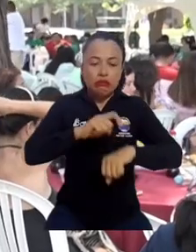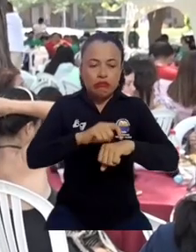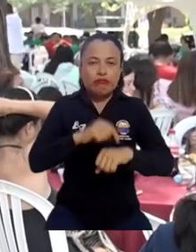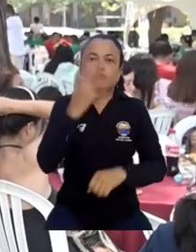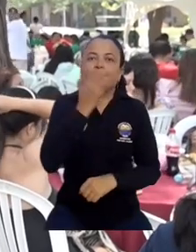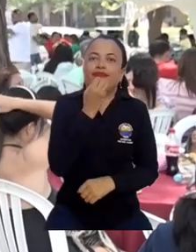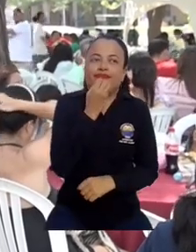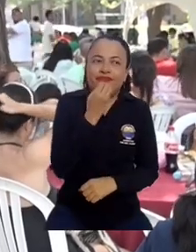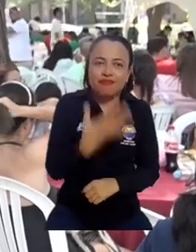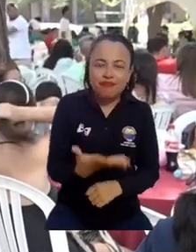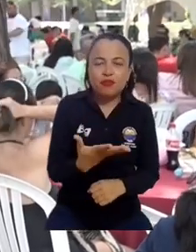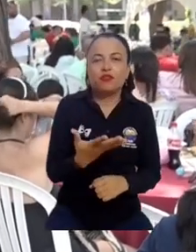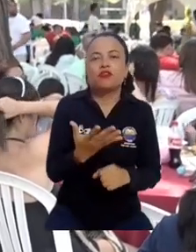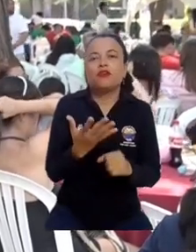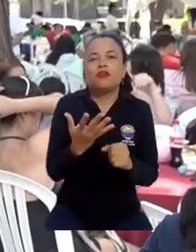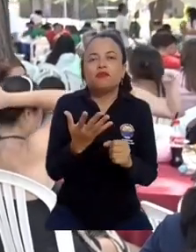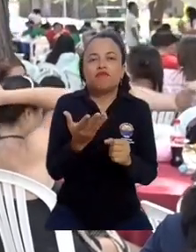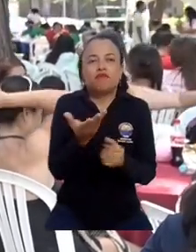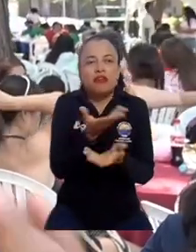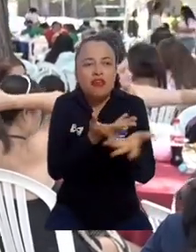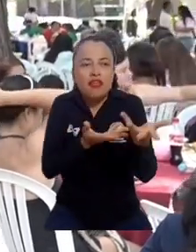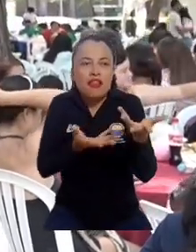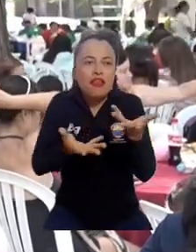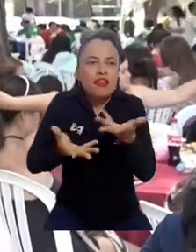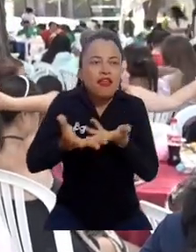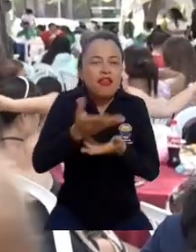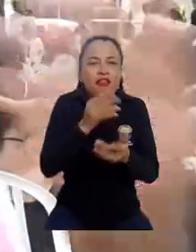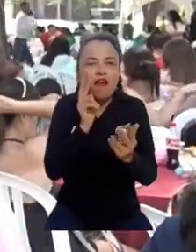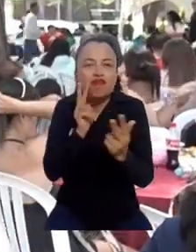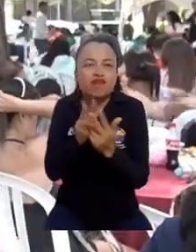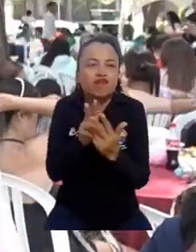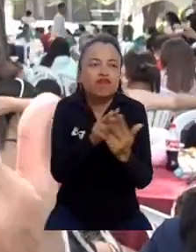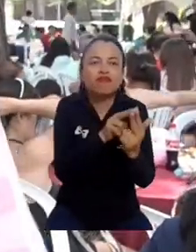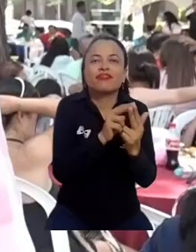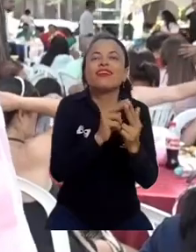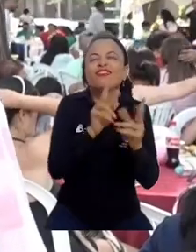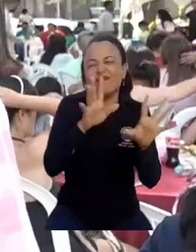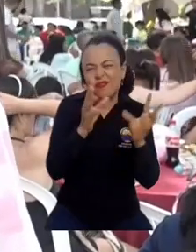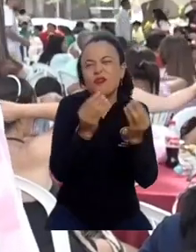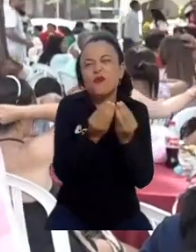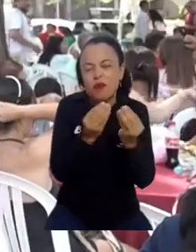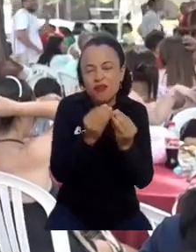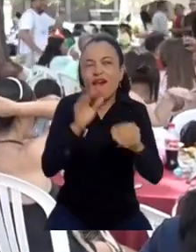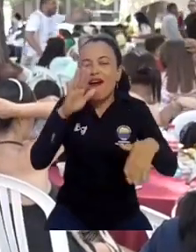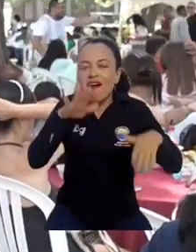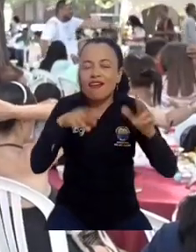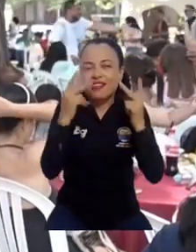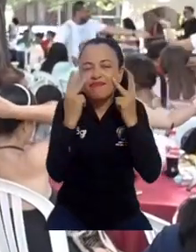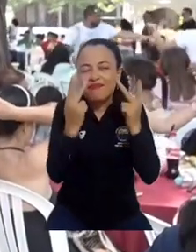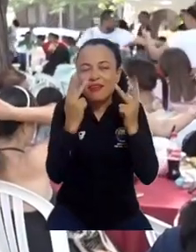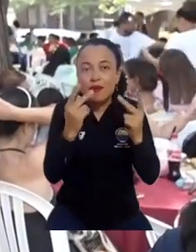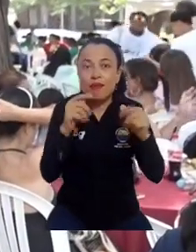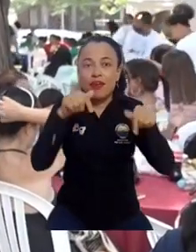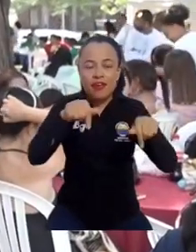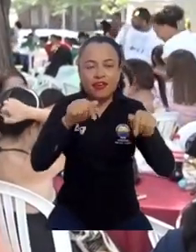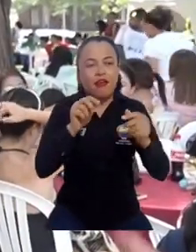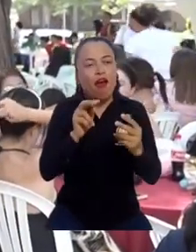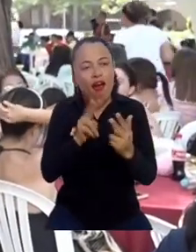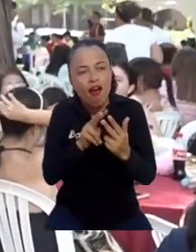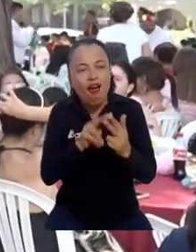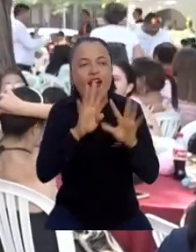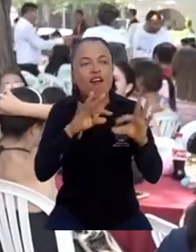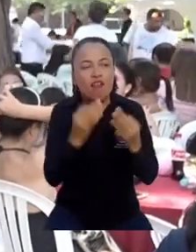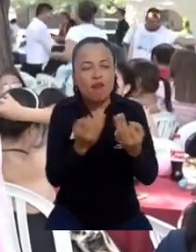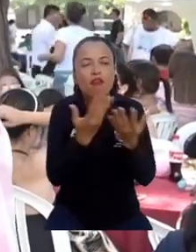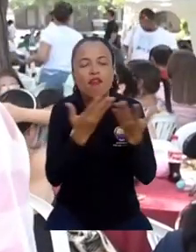Es un tiempo muy hermoso porque se reconoce uno de los compañeros, a veces que uno se ve de vez en cuando, pero